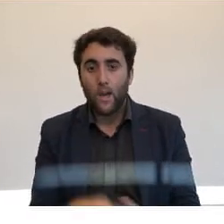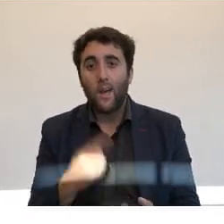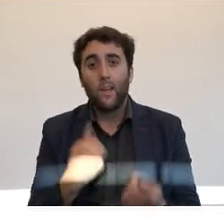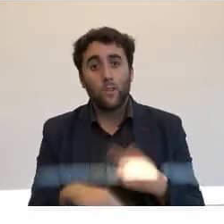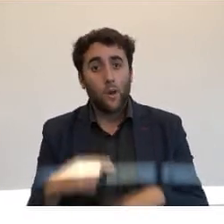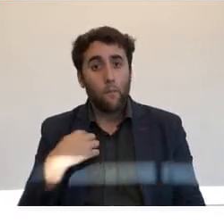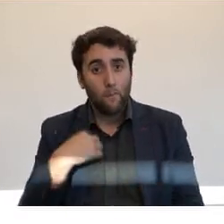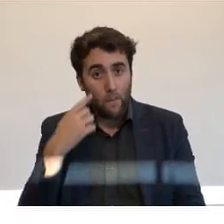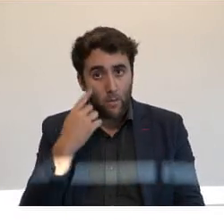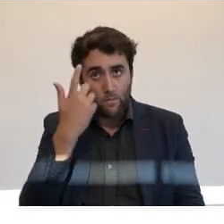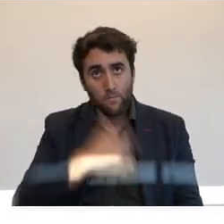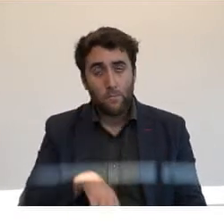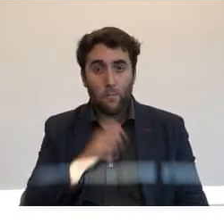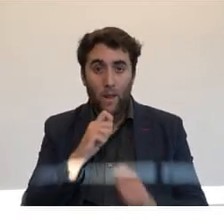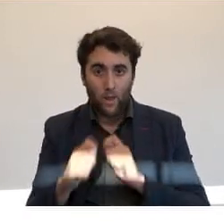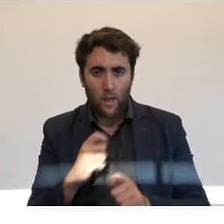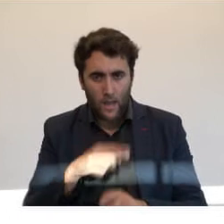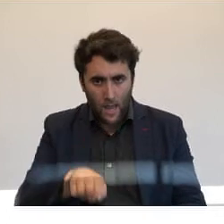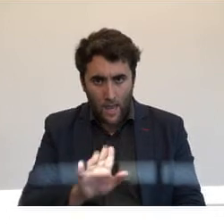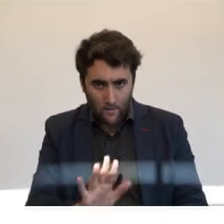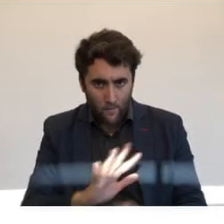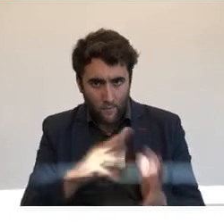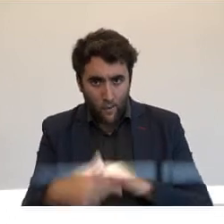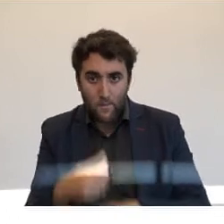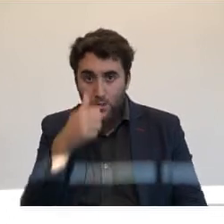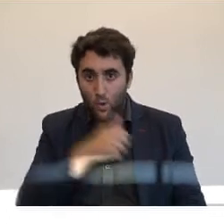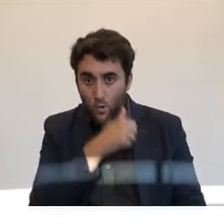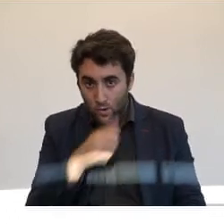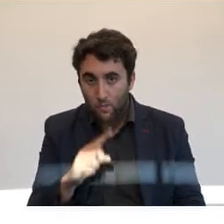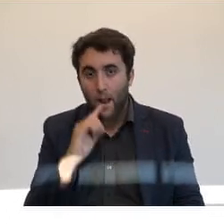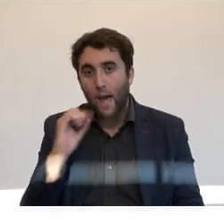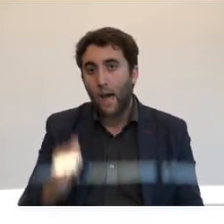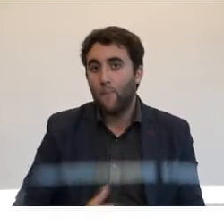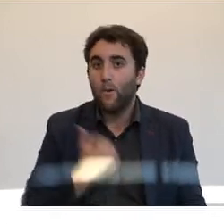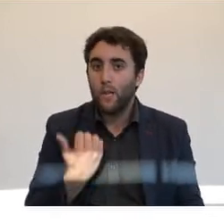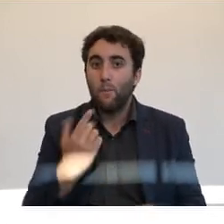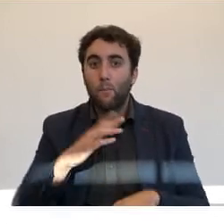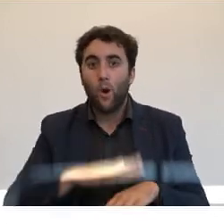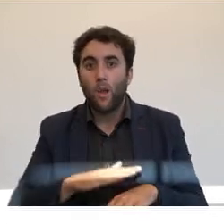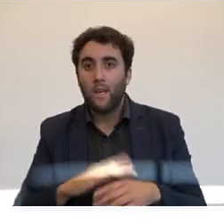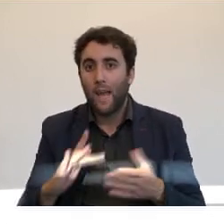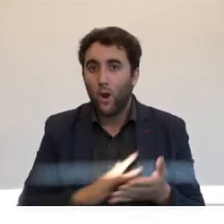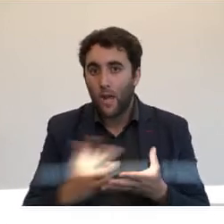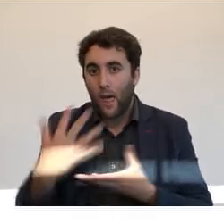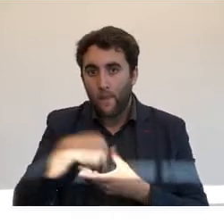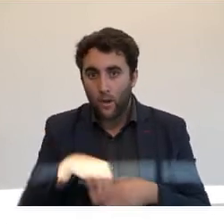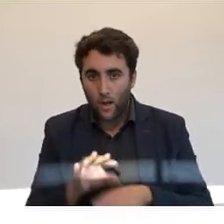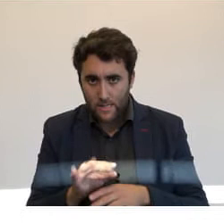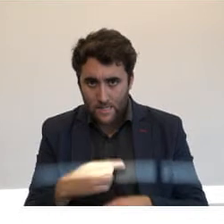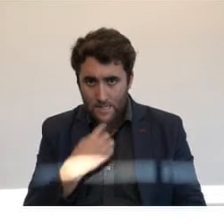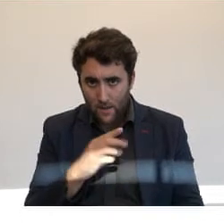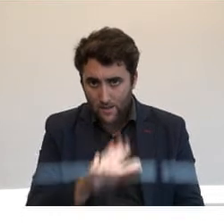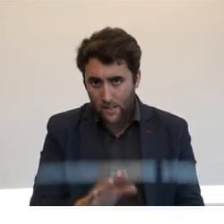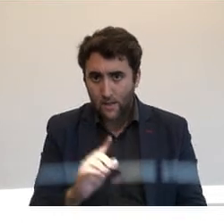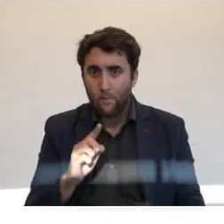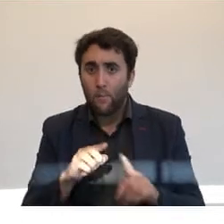como educomunicador si este es el camino, si esta es la manera de aprovechar y explotar las posibilidades de la tecnología en el aula. Si no